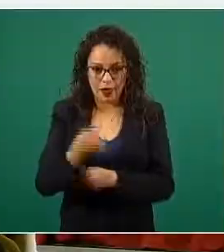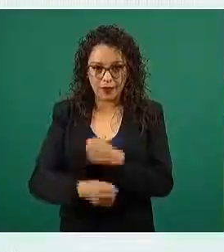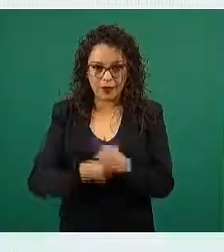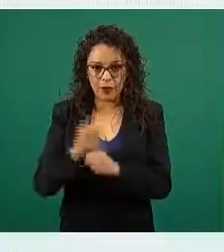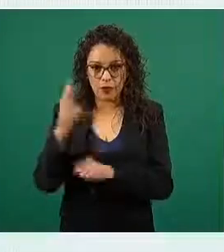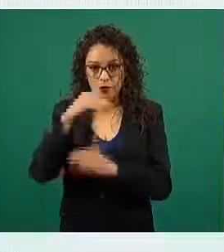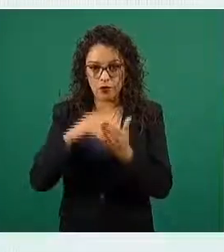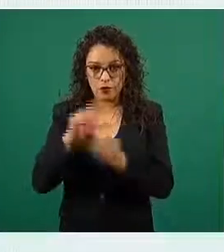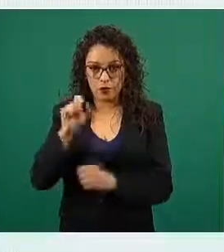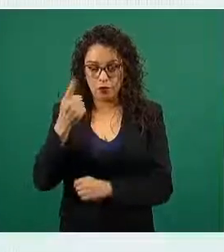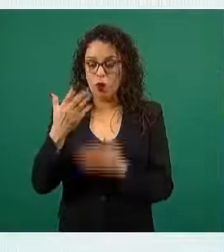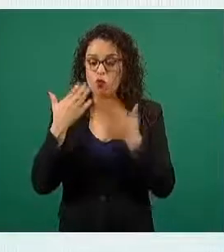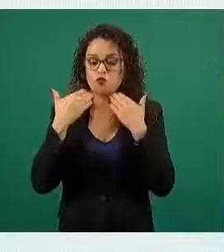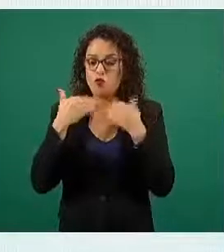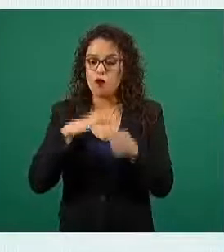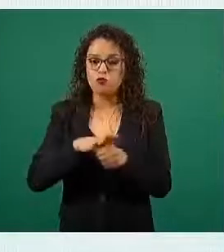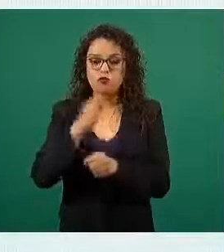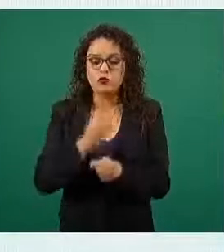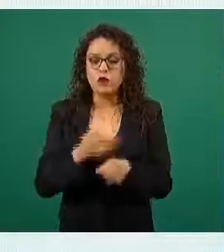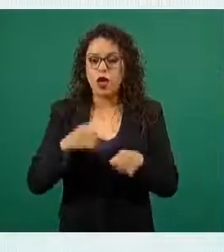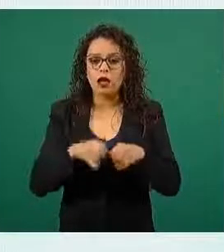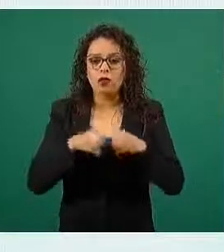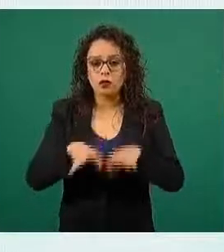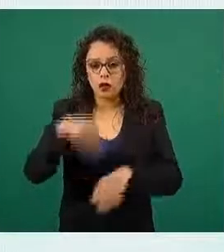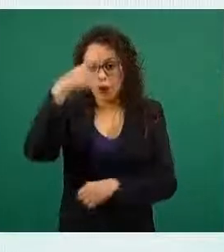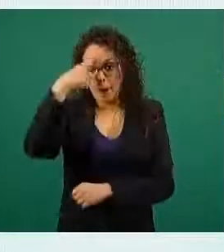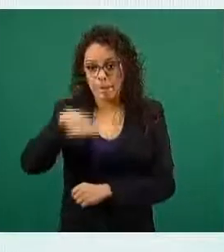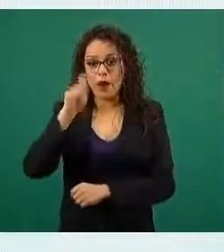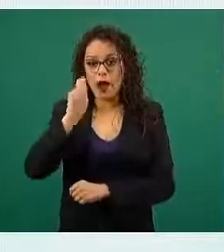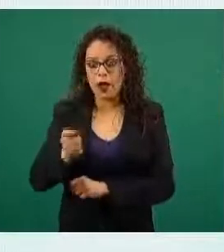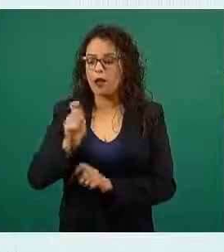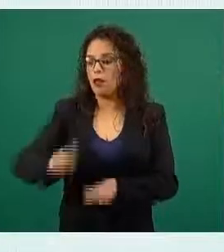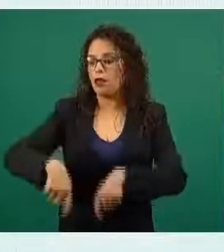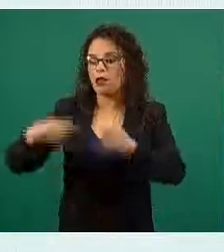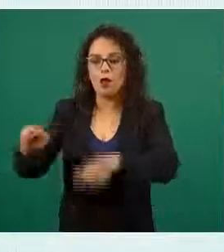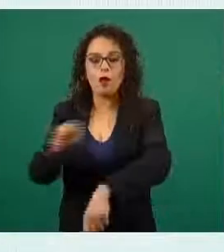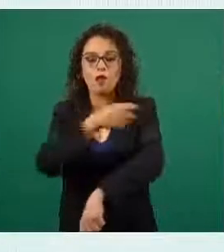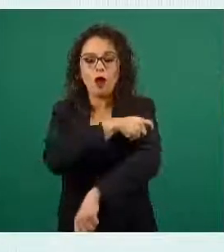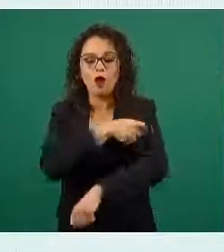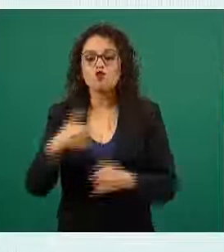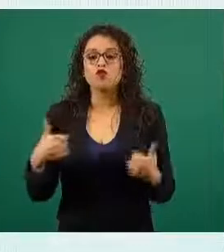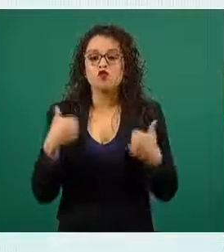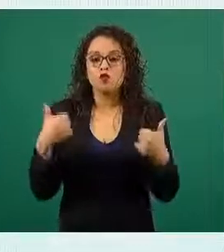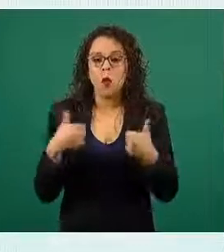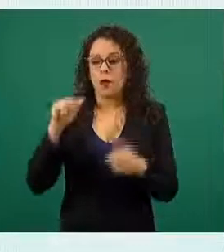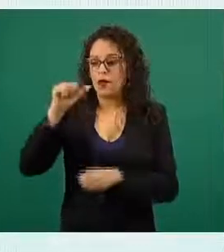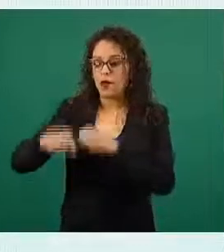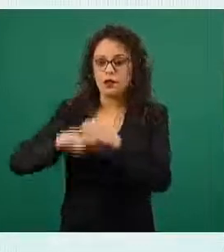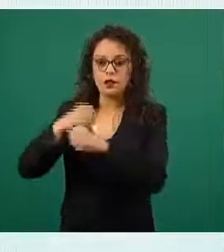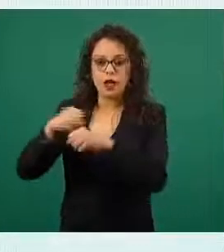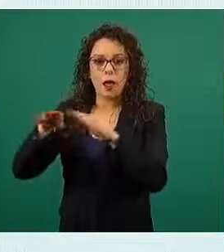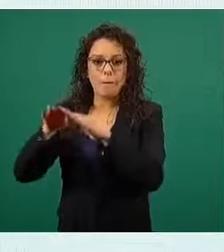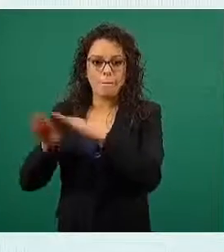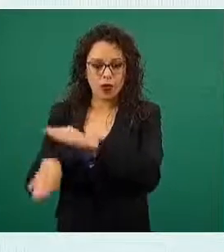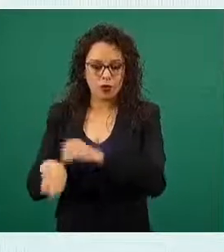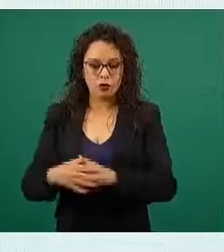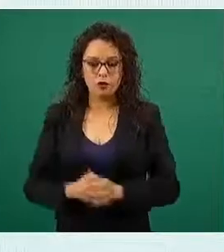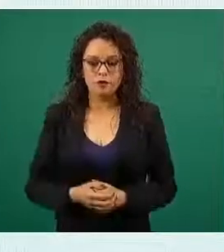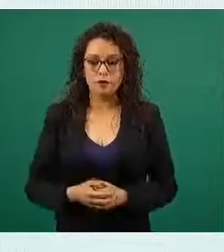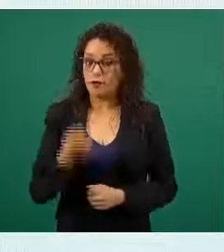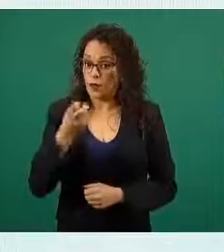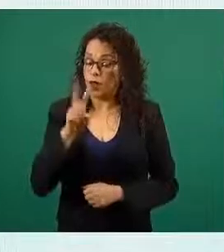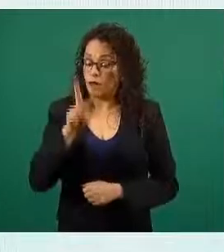suficiente para vacunar a menores de 16 años. Esto es por un precepto ético fundamental